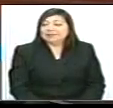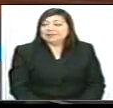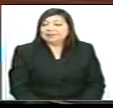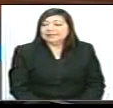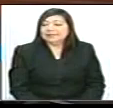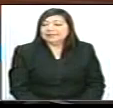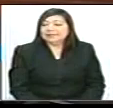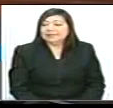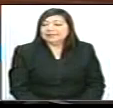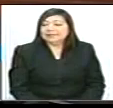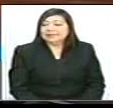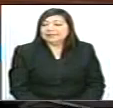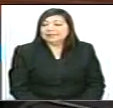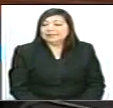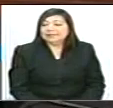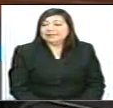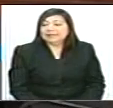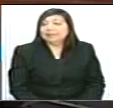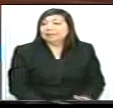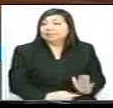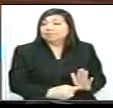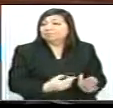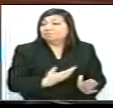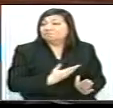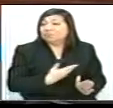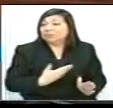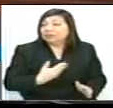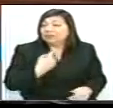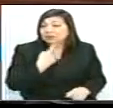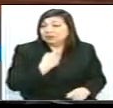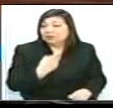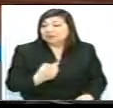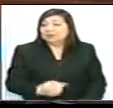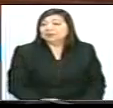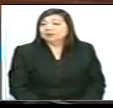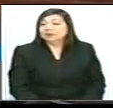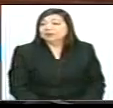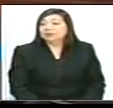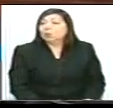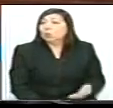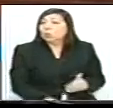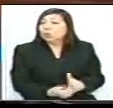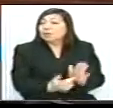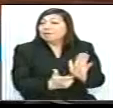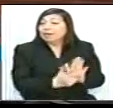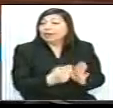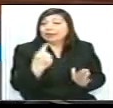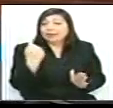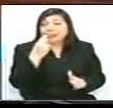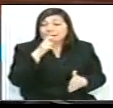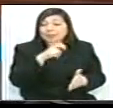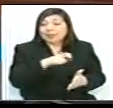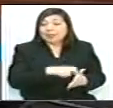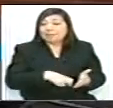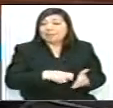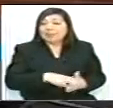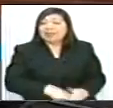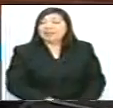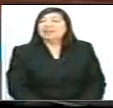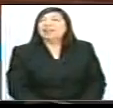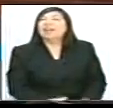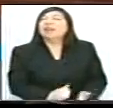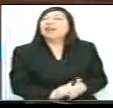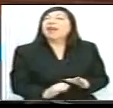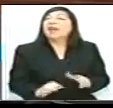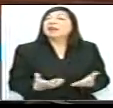Para que concluya, congresista. Si el presidente de la República ha anunciado al Perú una nueva ley general de minería, ¿no? ¿Qué